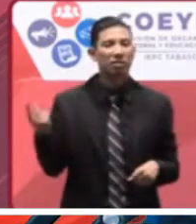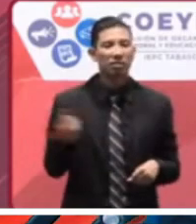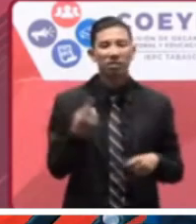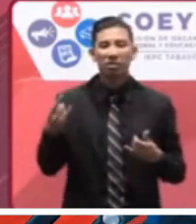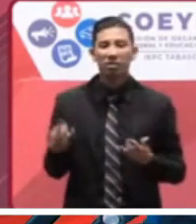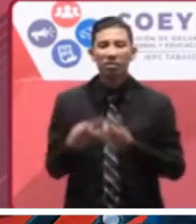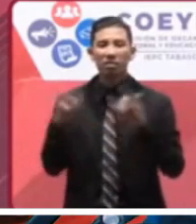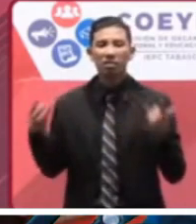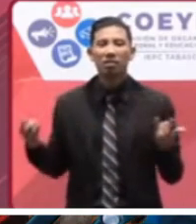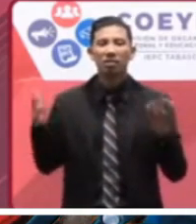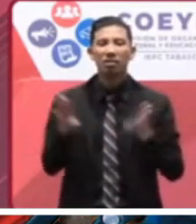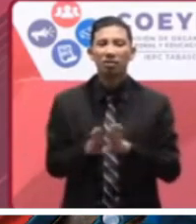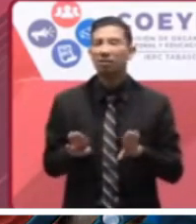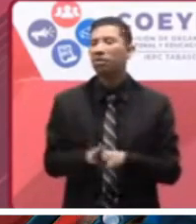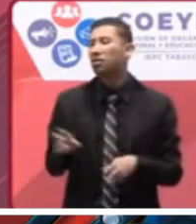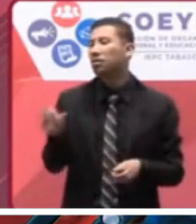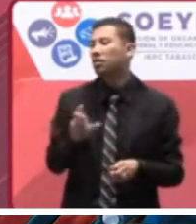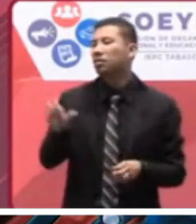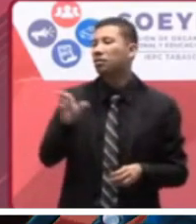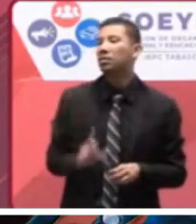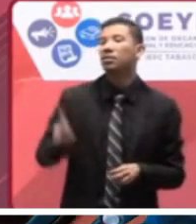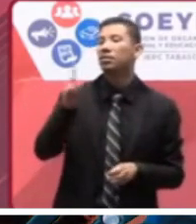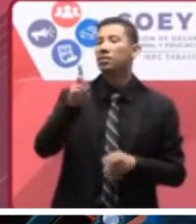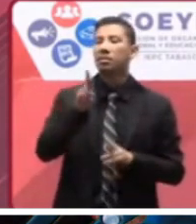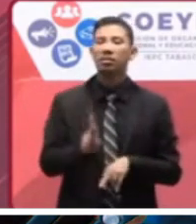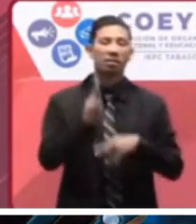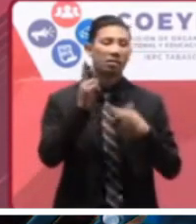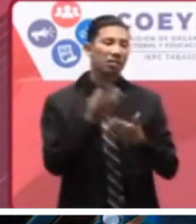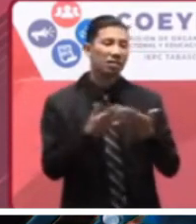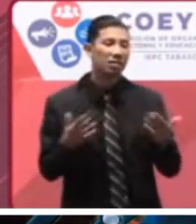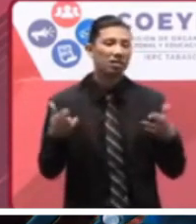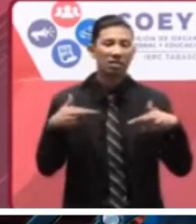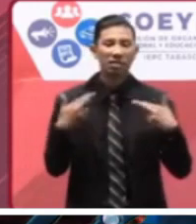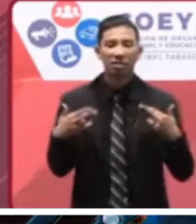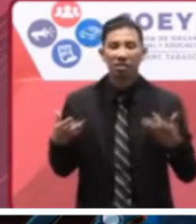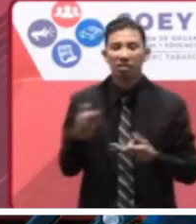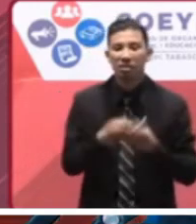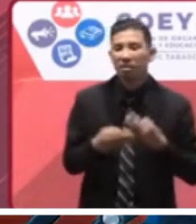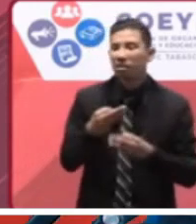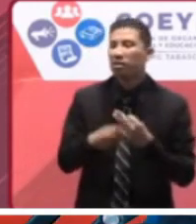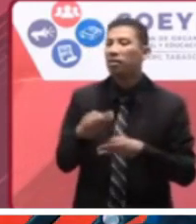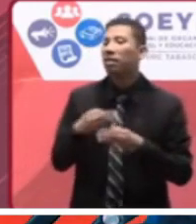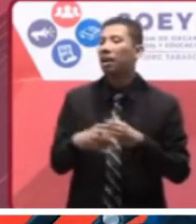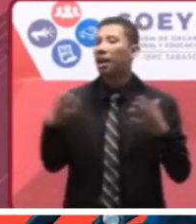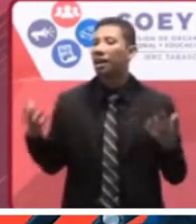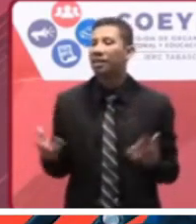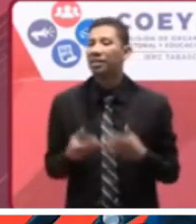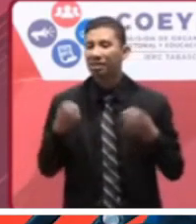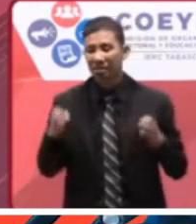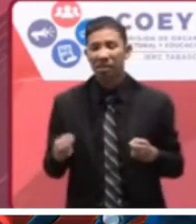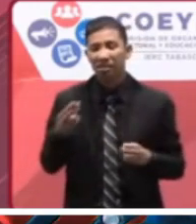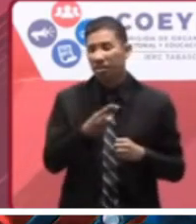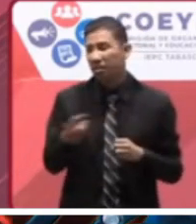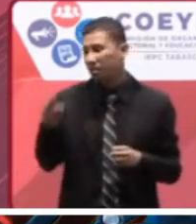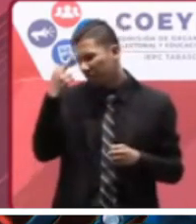nos enseña que cuando una reforma es impuesta por una mayoría, aunque sea una mayoría legítima, en democracia todas las mayorías son legítimas, ¿eh? Y tiene usted razón,